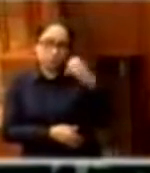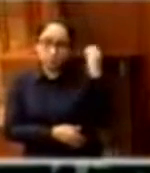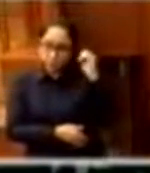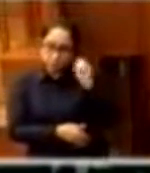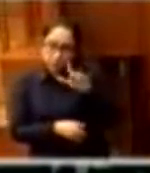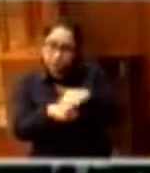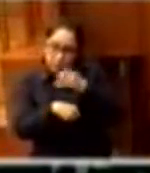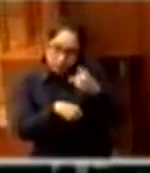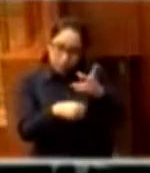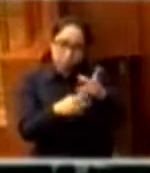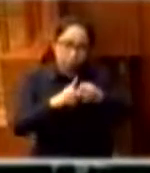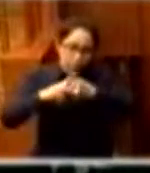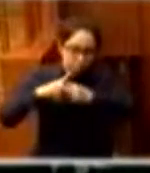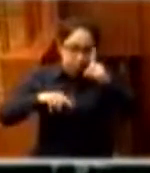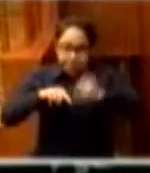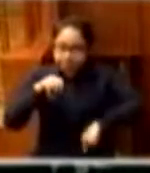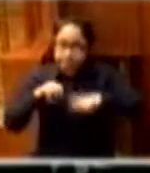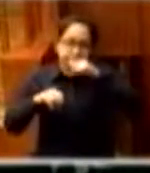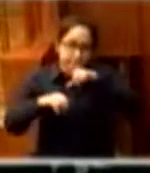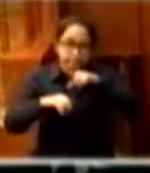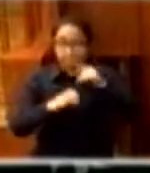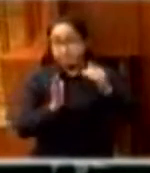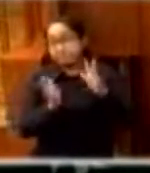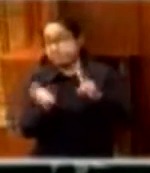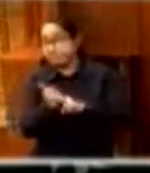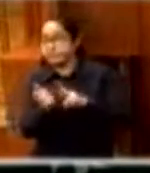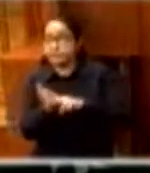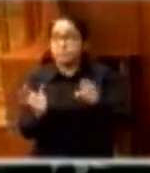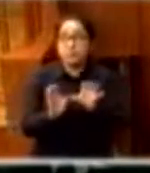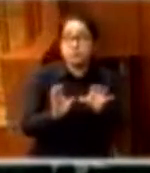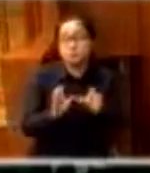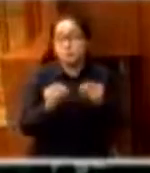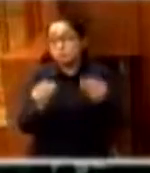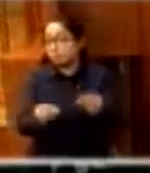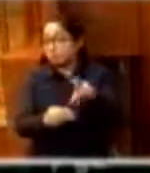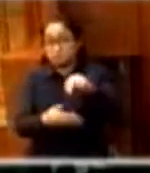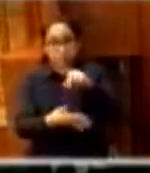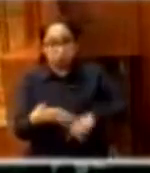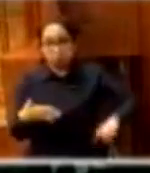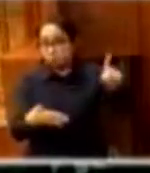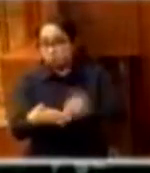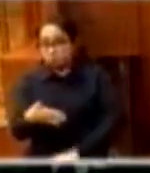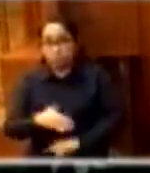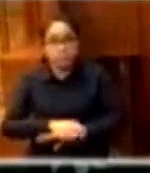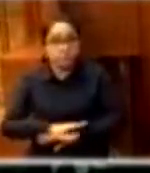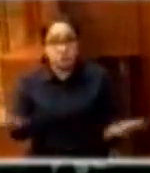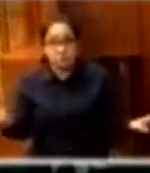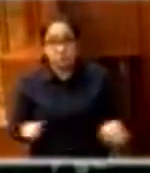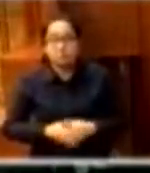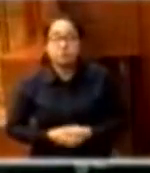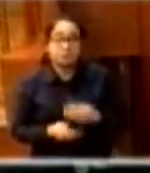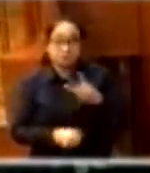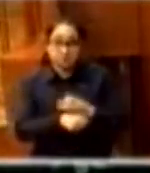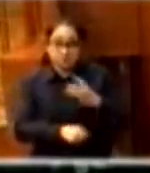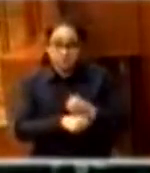los resultados del cómputo municipal, así como la declaración de validez de la elección y el otorgamiento de la constancia de mayoría respectiva.